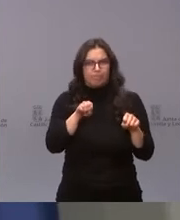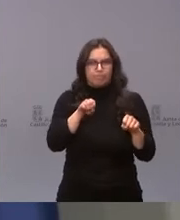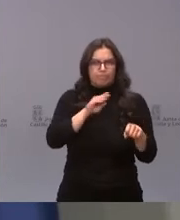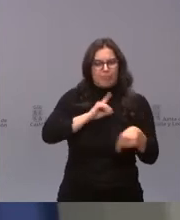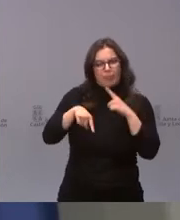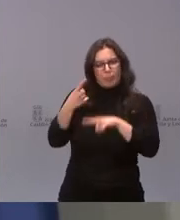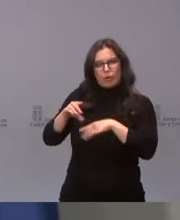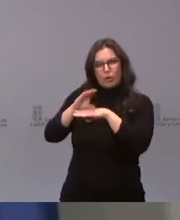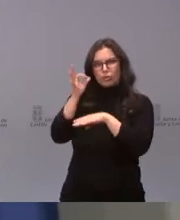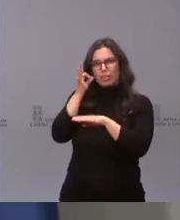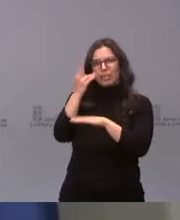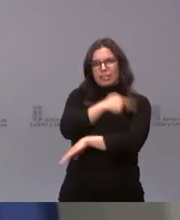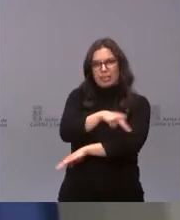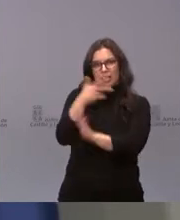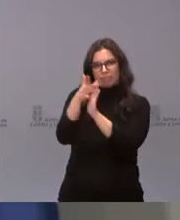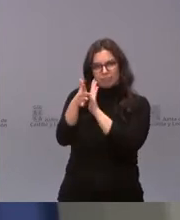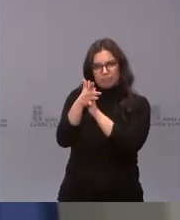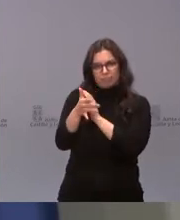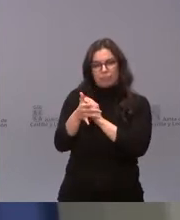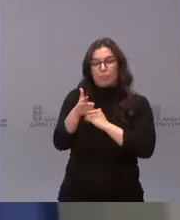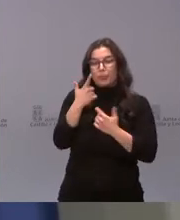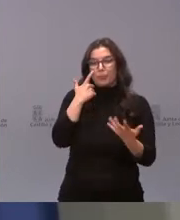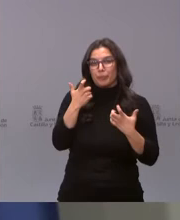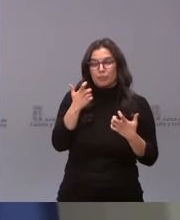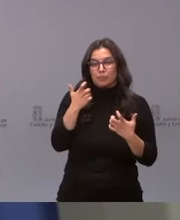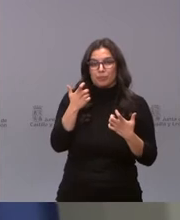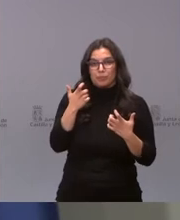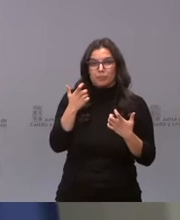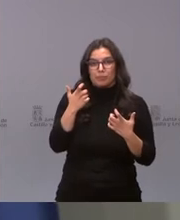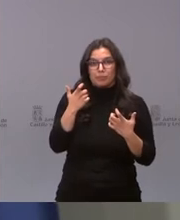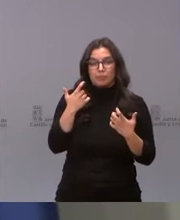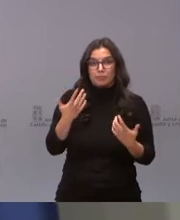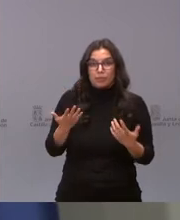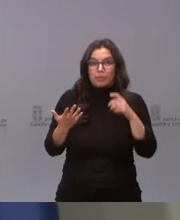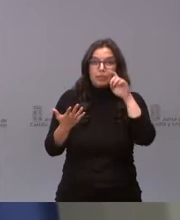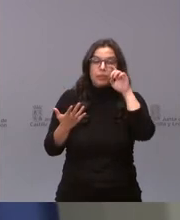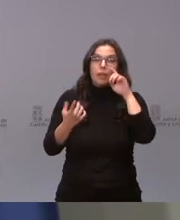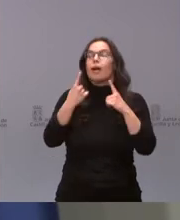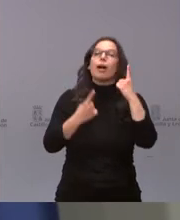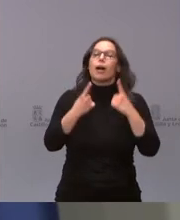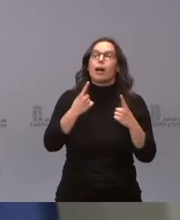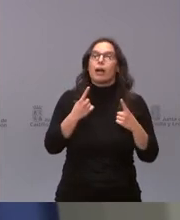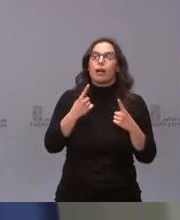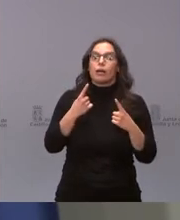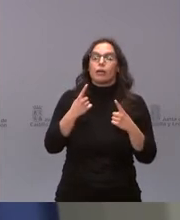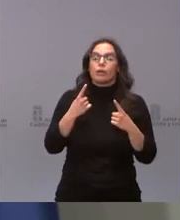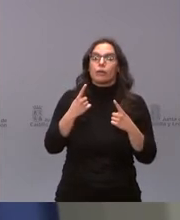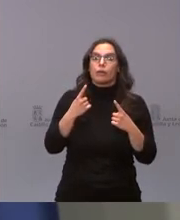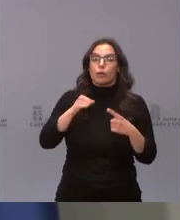la consejera de Sanidad, en el que destaca ahí tenemos hospitales, lo van a comentar con más